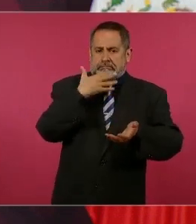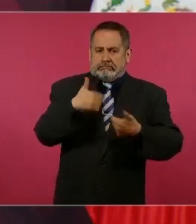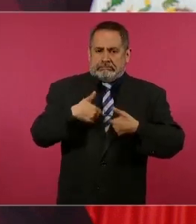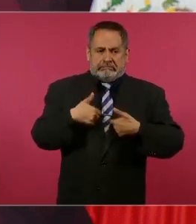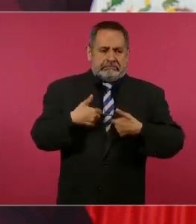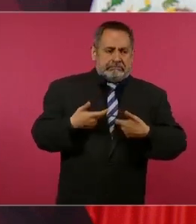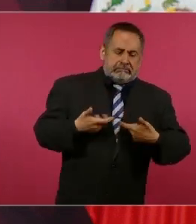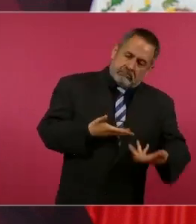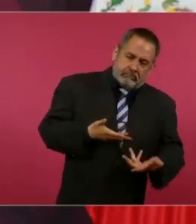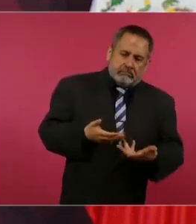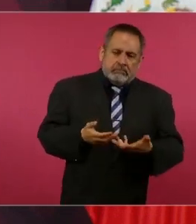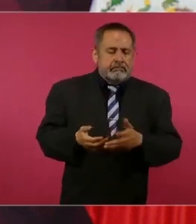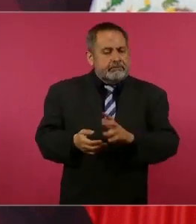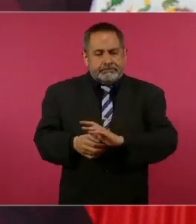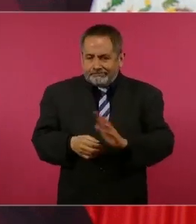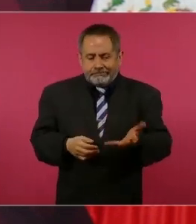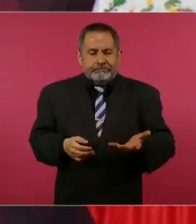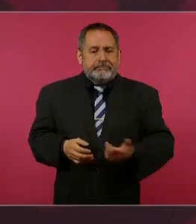Y el poder